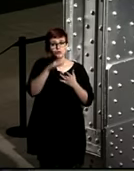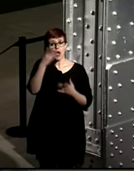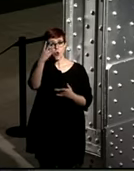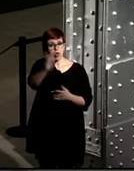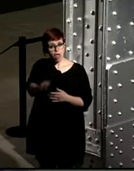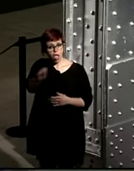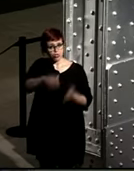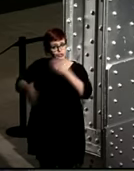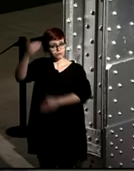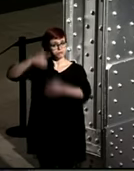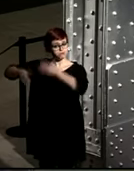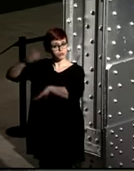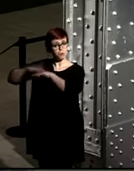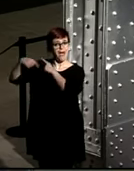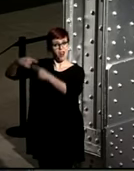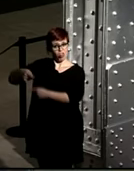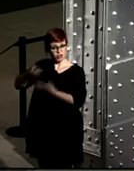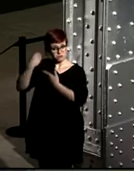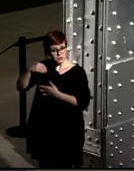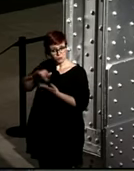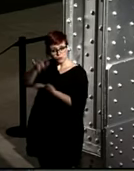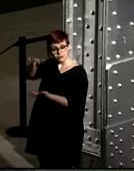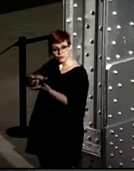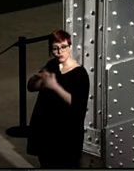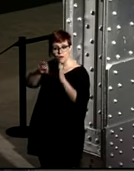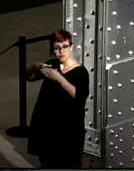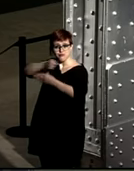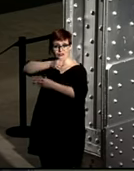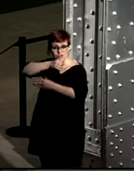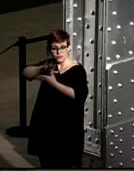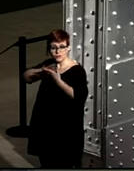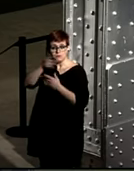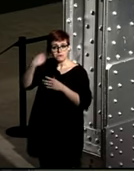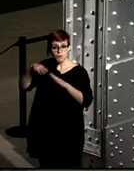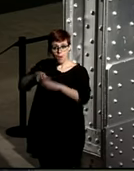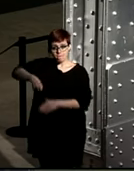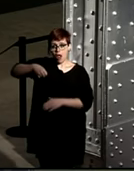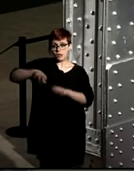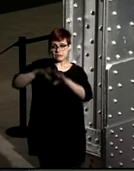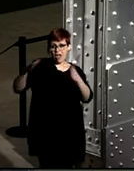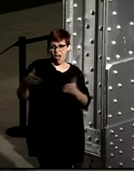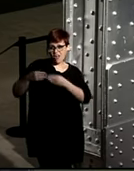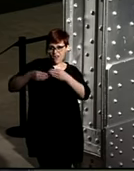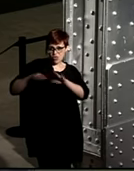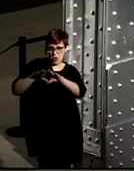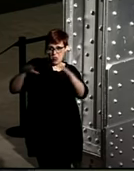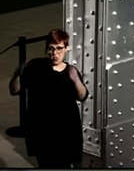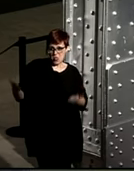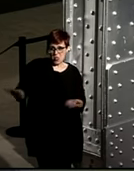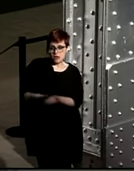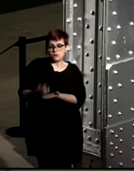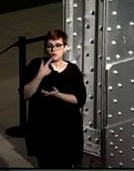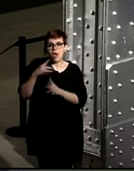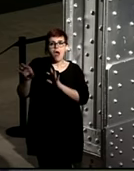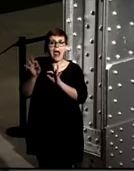años ocurrió con otra generación y que los ellos se fueron con una maleta de cartón y estos chavales se van... mucho menos preparación, evidentemente. Claro. Estos